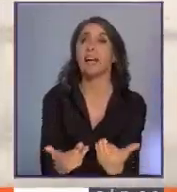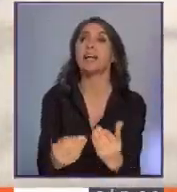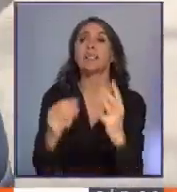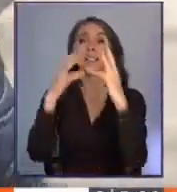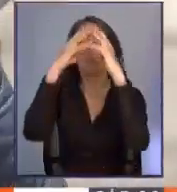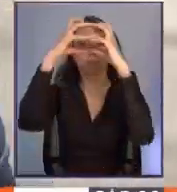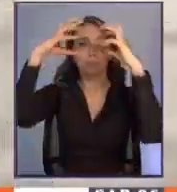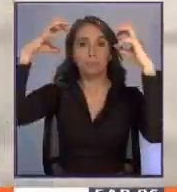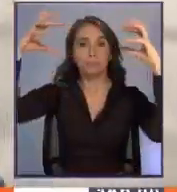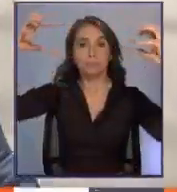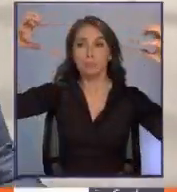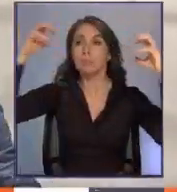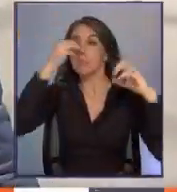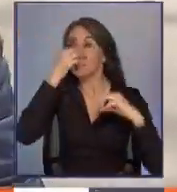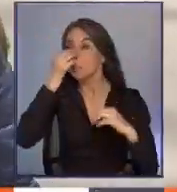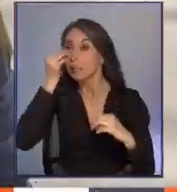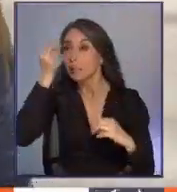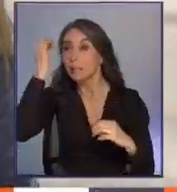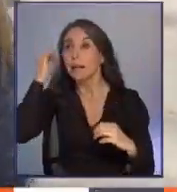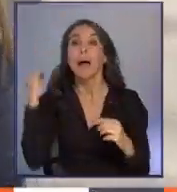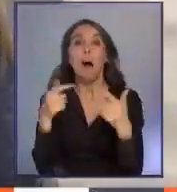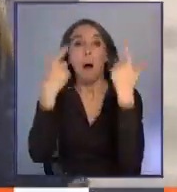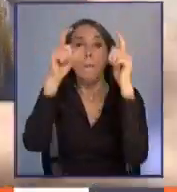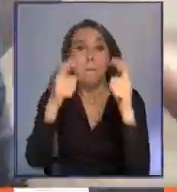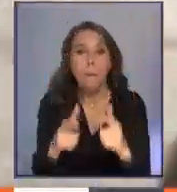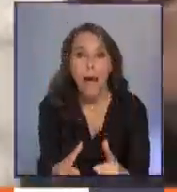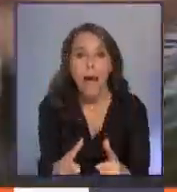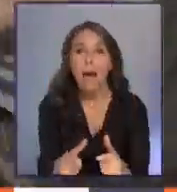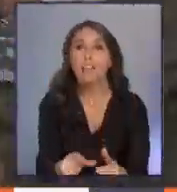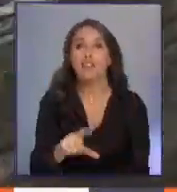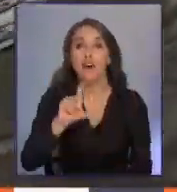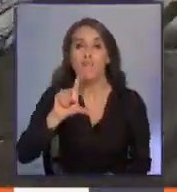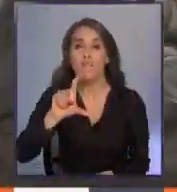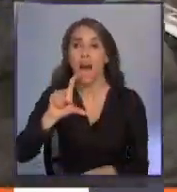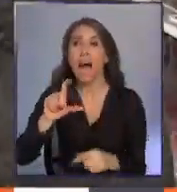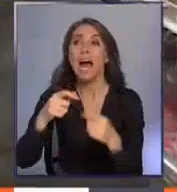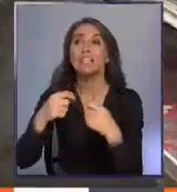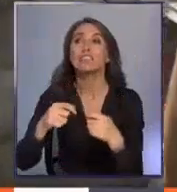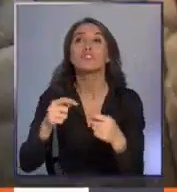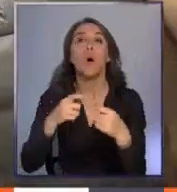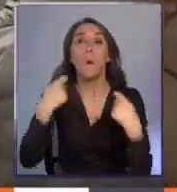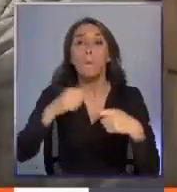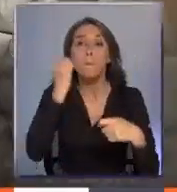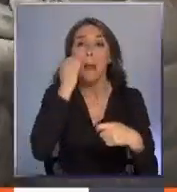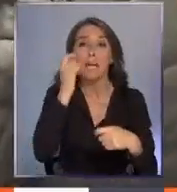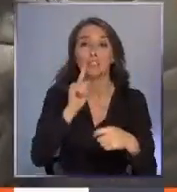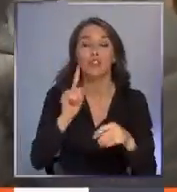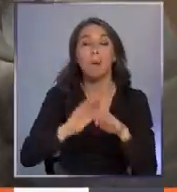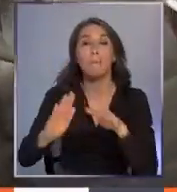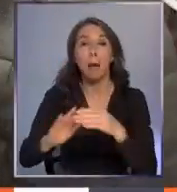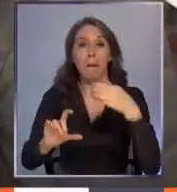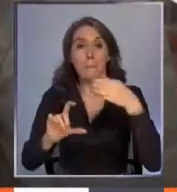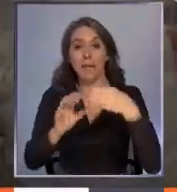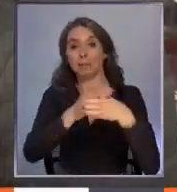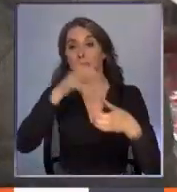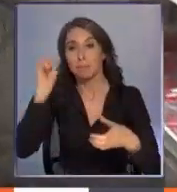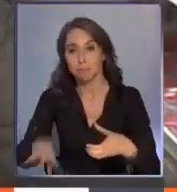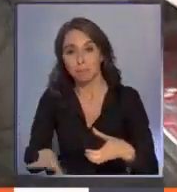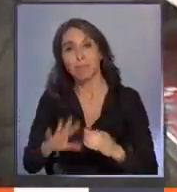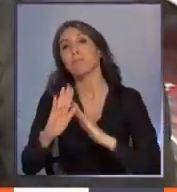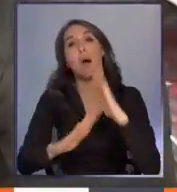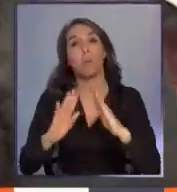Guirnaldas, los platitos para la mesa, vasitos de cartón que no contaminen. Además sustentable.